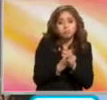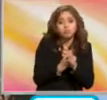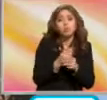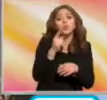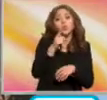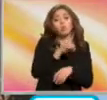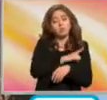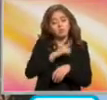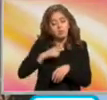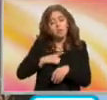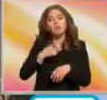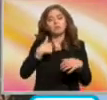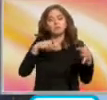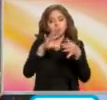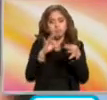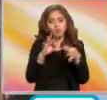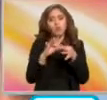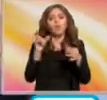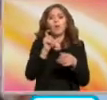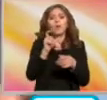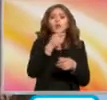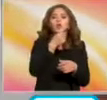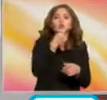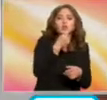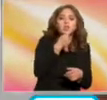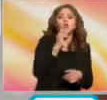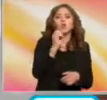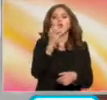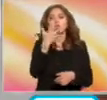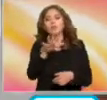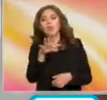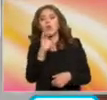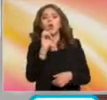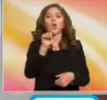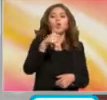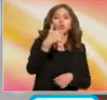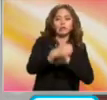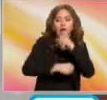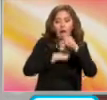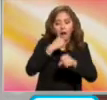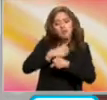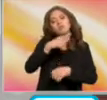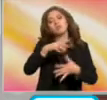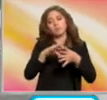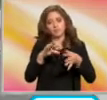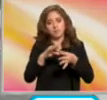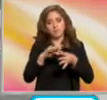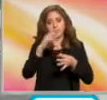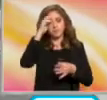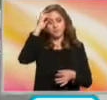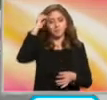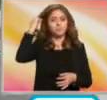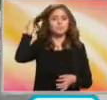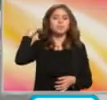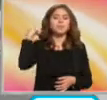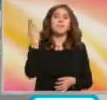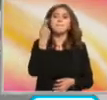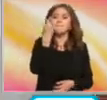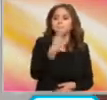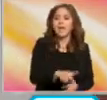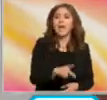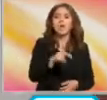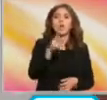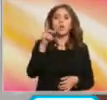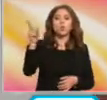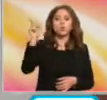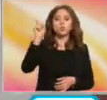la conversación si hablamos de niños o niñas entre 10 y 12 años. Ya digamos, en una situación en que te estás